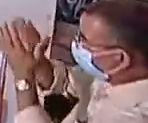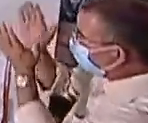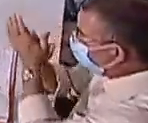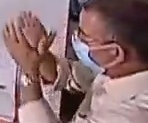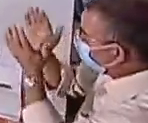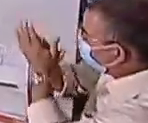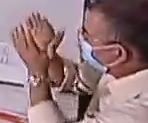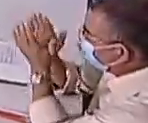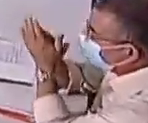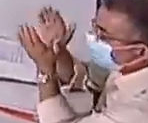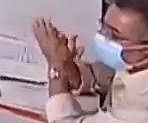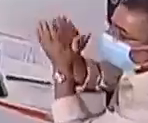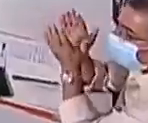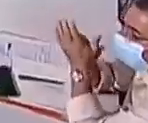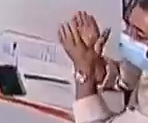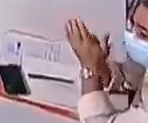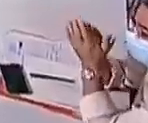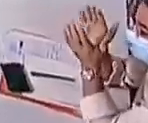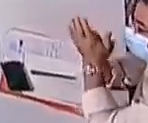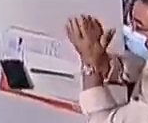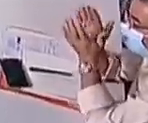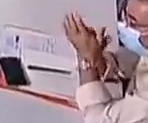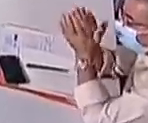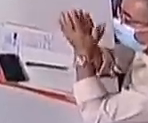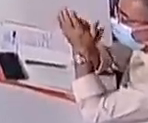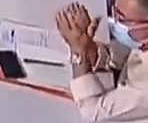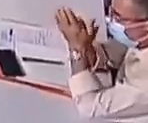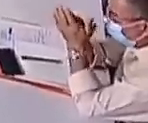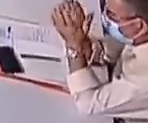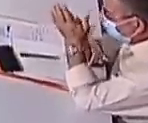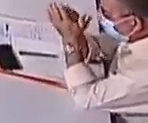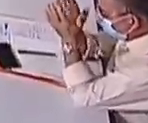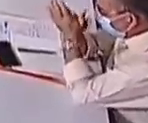Bolívar, Bolívar por siempre.